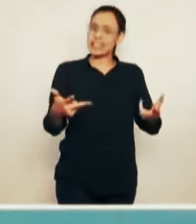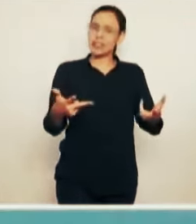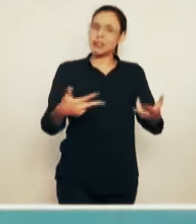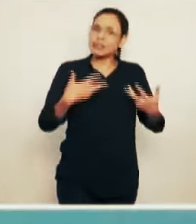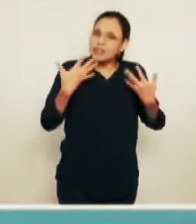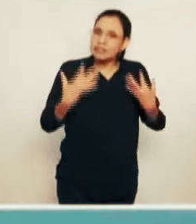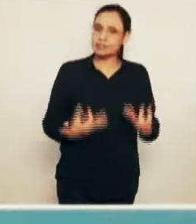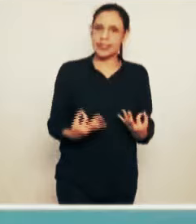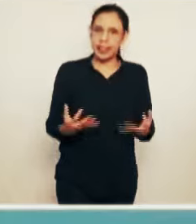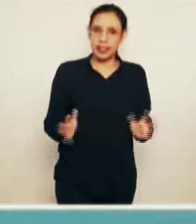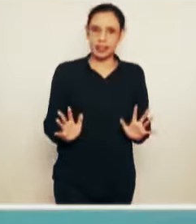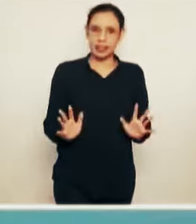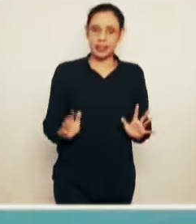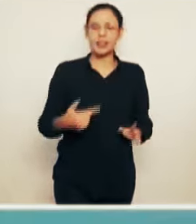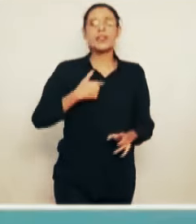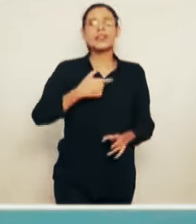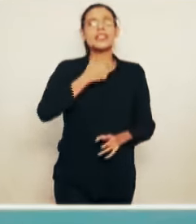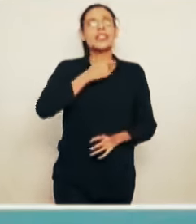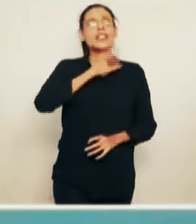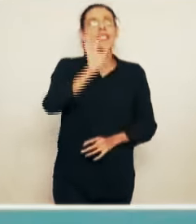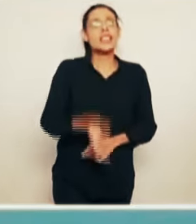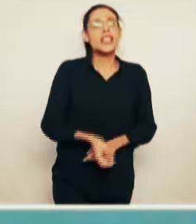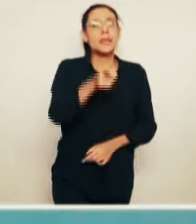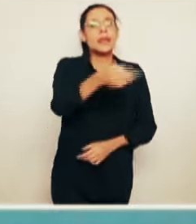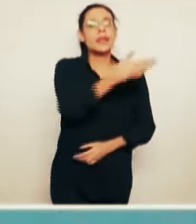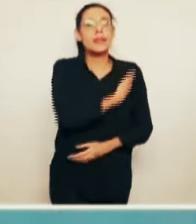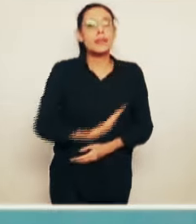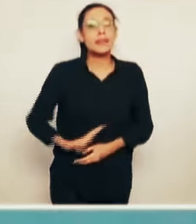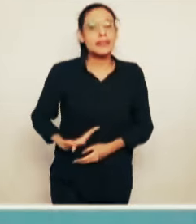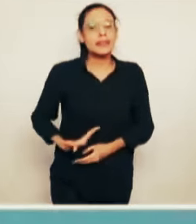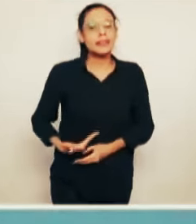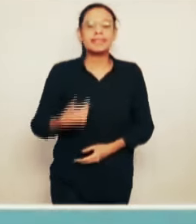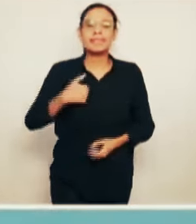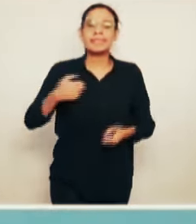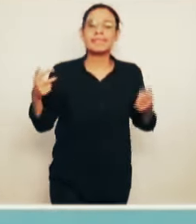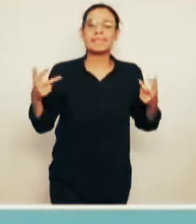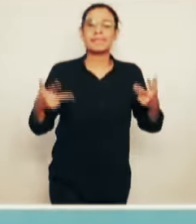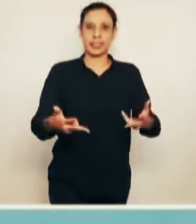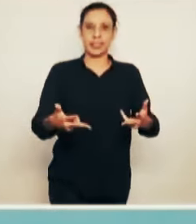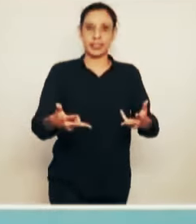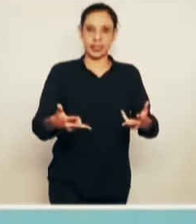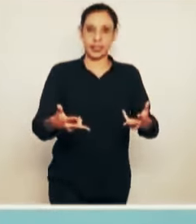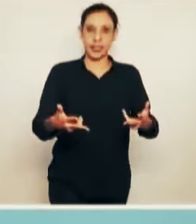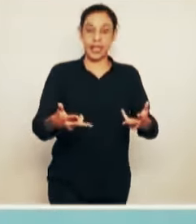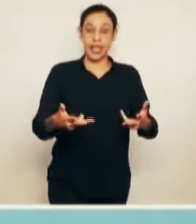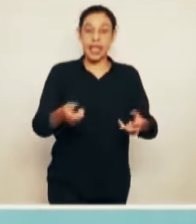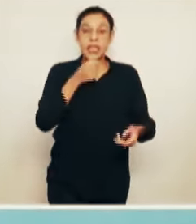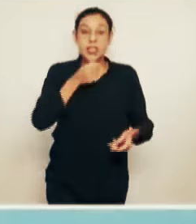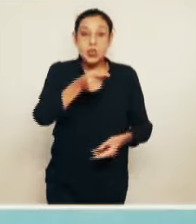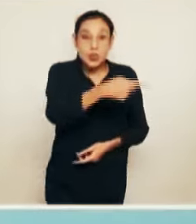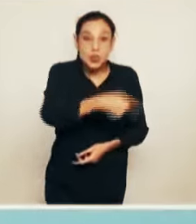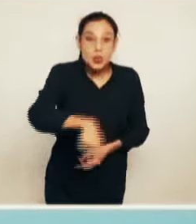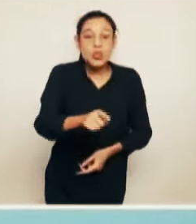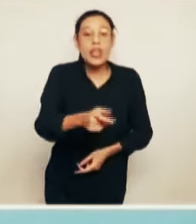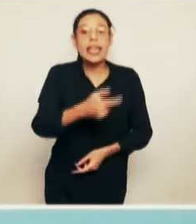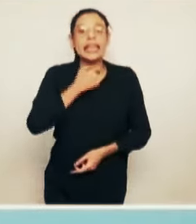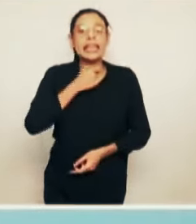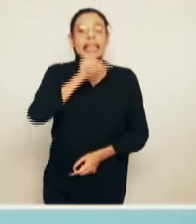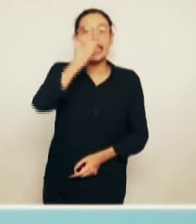que sepa, presidente, que si quieren convertir de vuelta a la Argentina en un